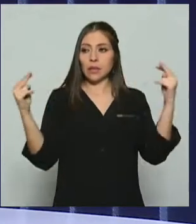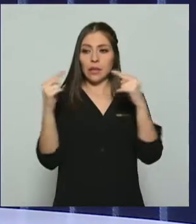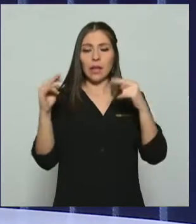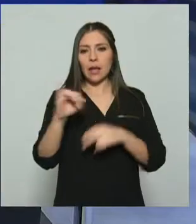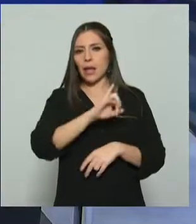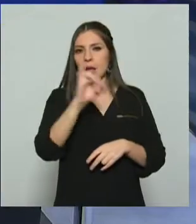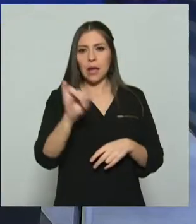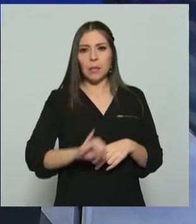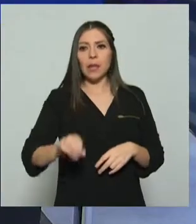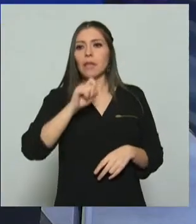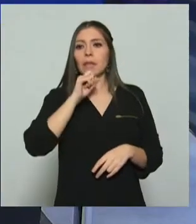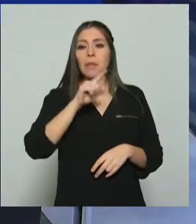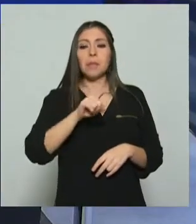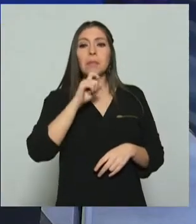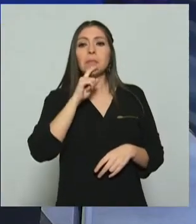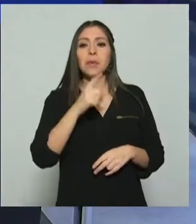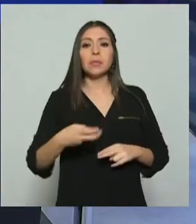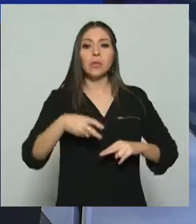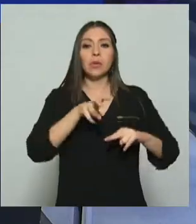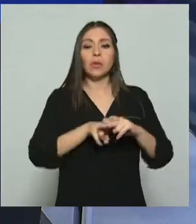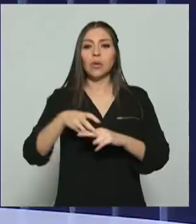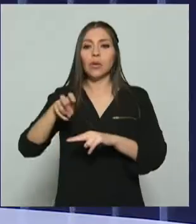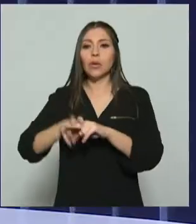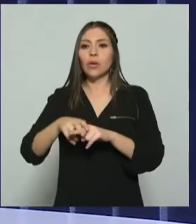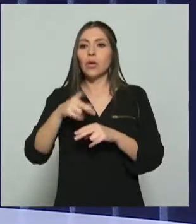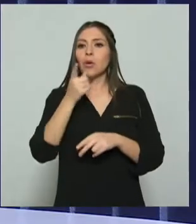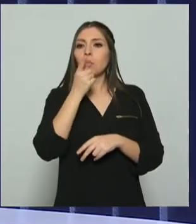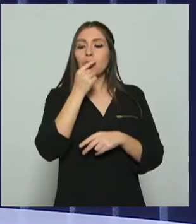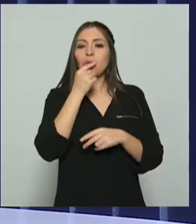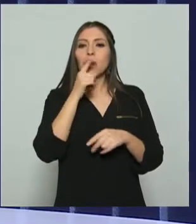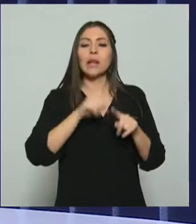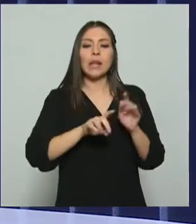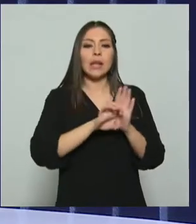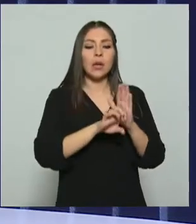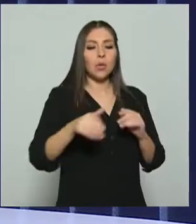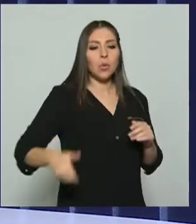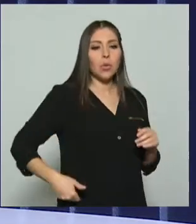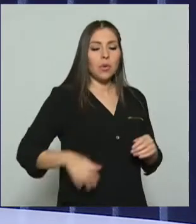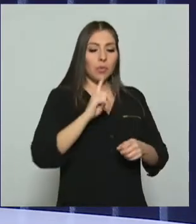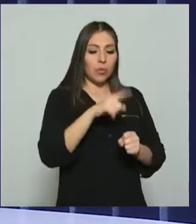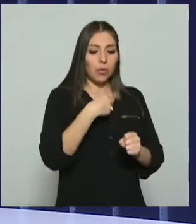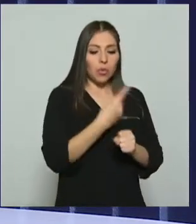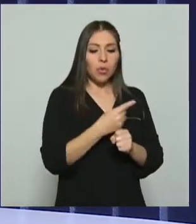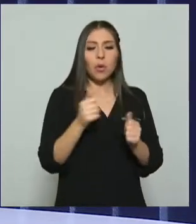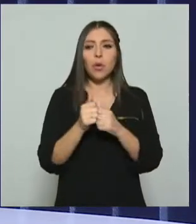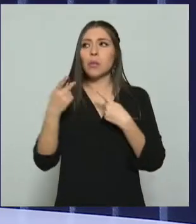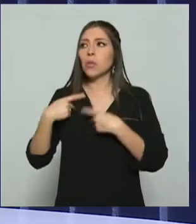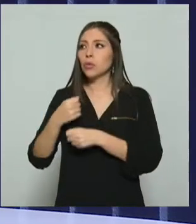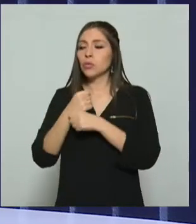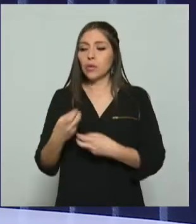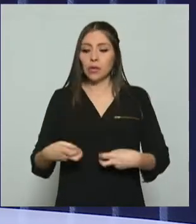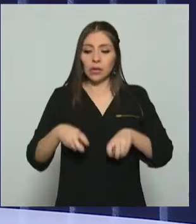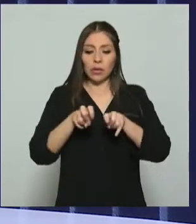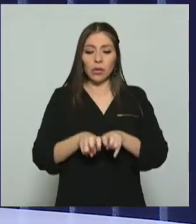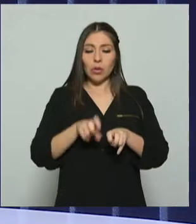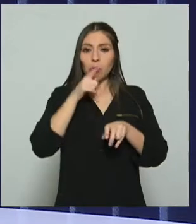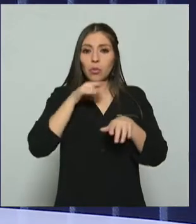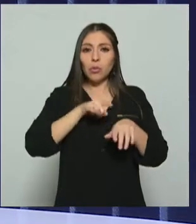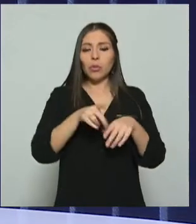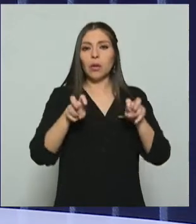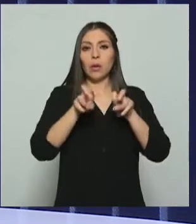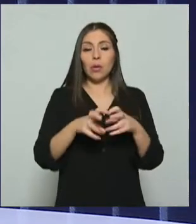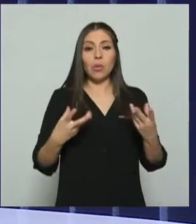se va a subir en la misma patrulla, en este caso al violador o al agresor sexual, con la víctima. Un paso muy importante